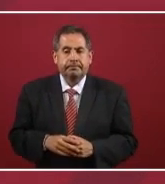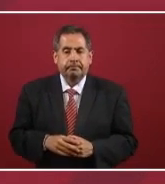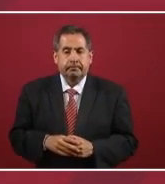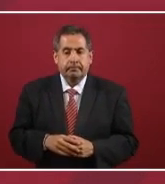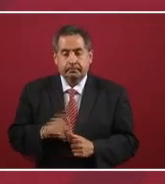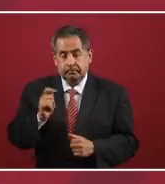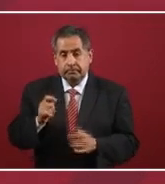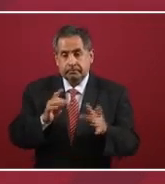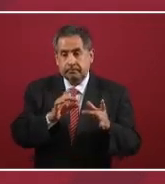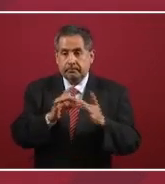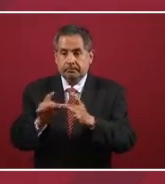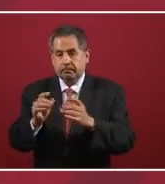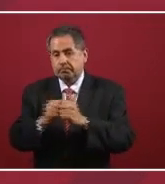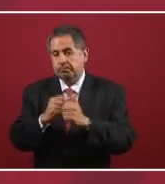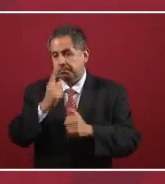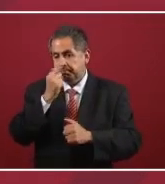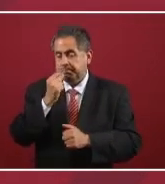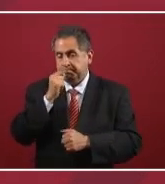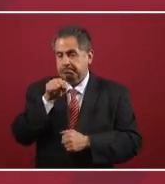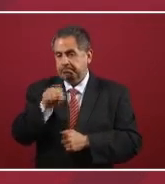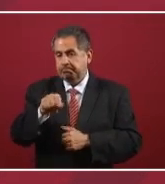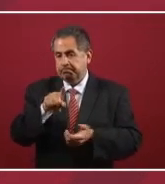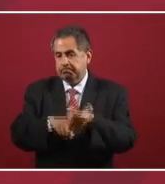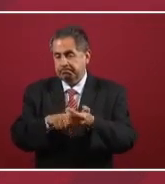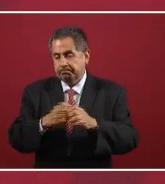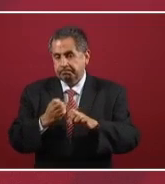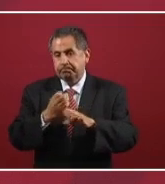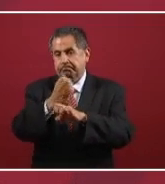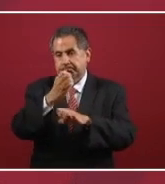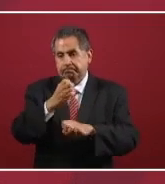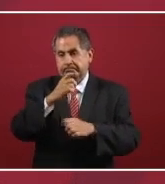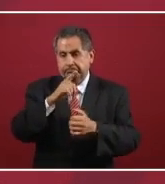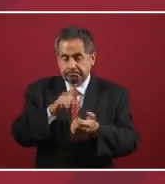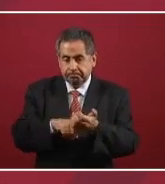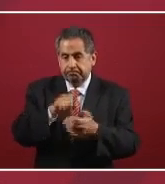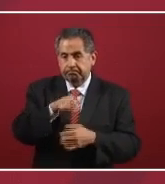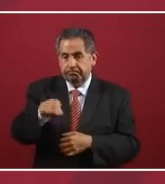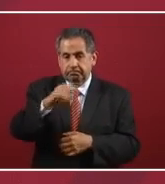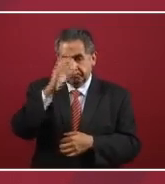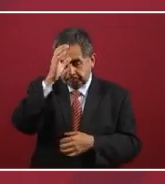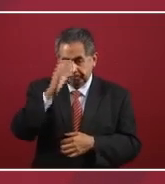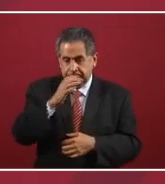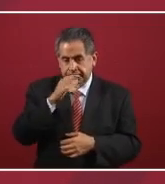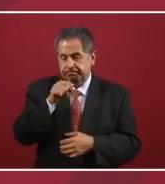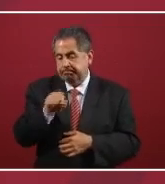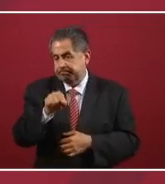asunto vinculado con la policía del estado de Coahuila.